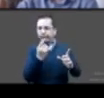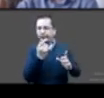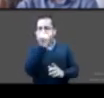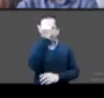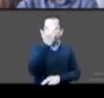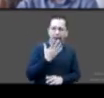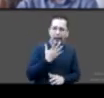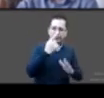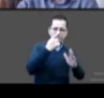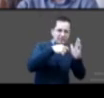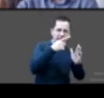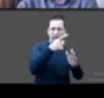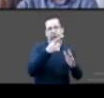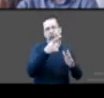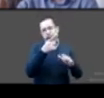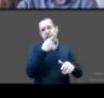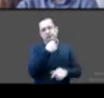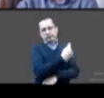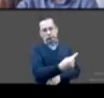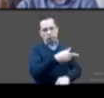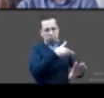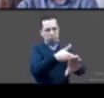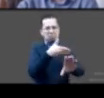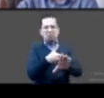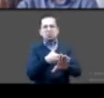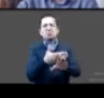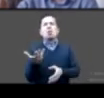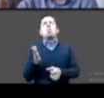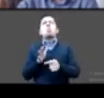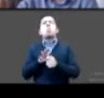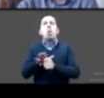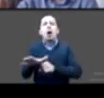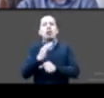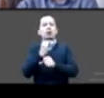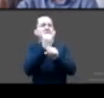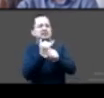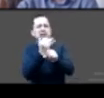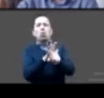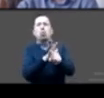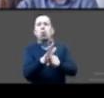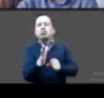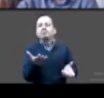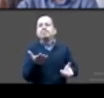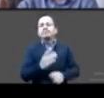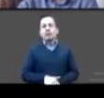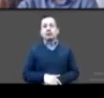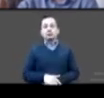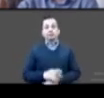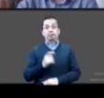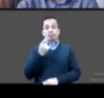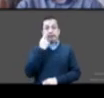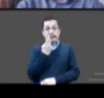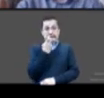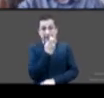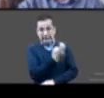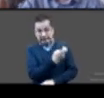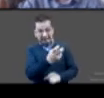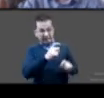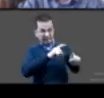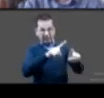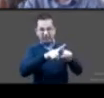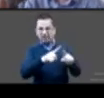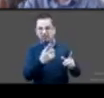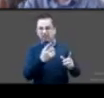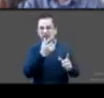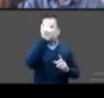en este ámbito? Aquí lo que debemos de recordar, que este material de abuso y sexual, de abuso sexual y